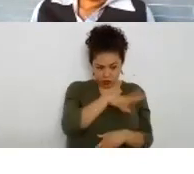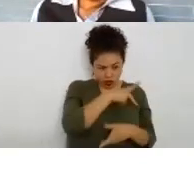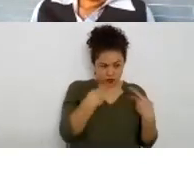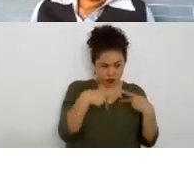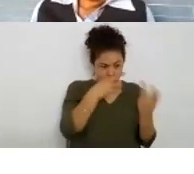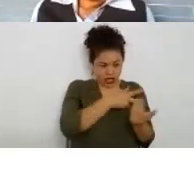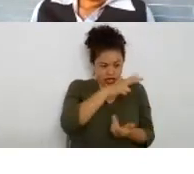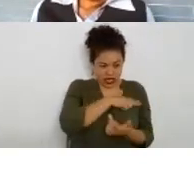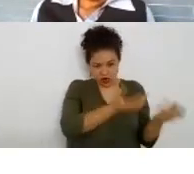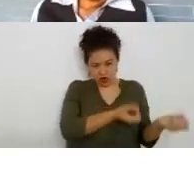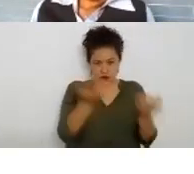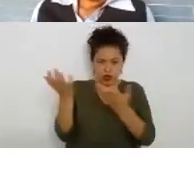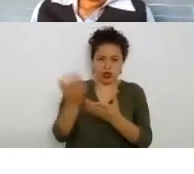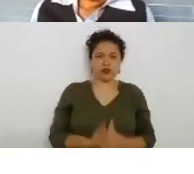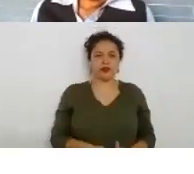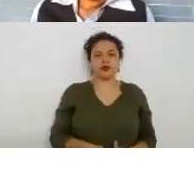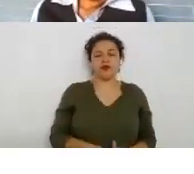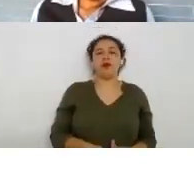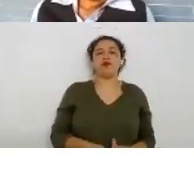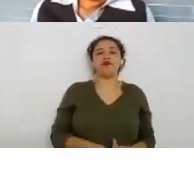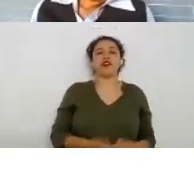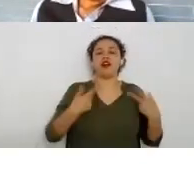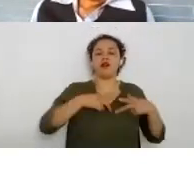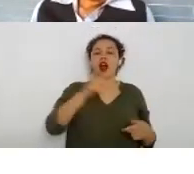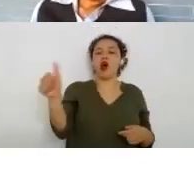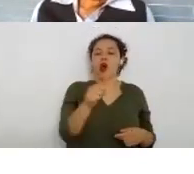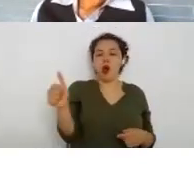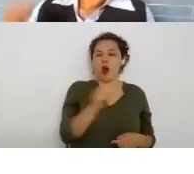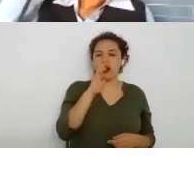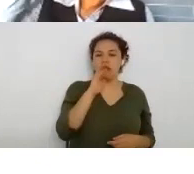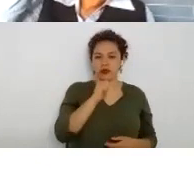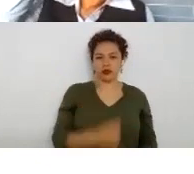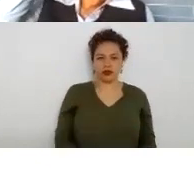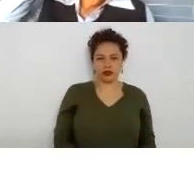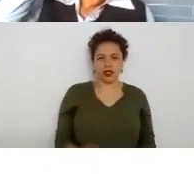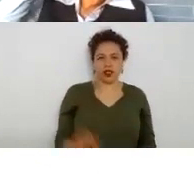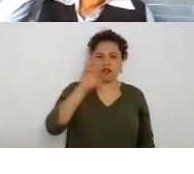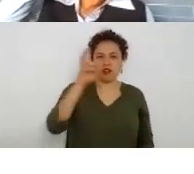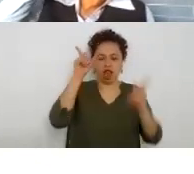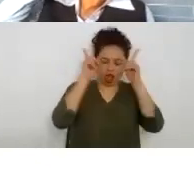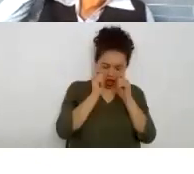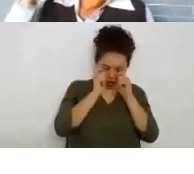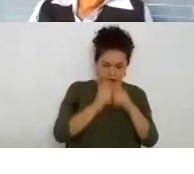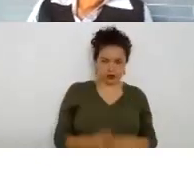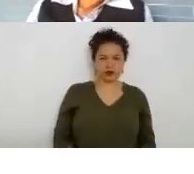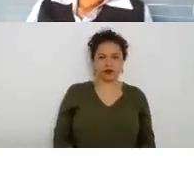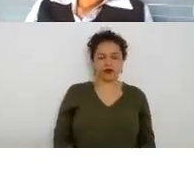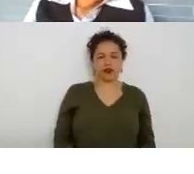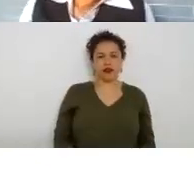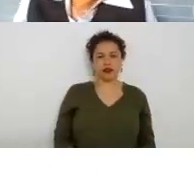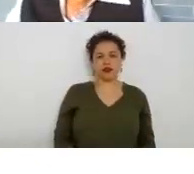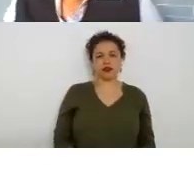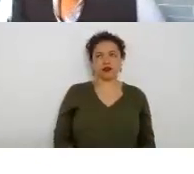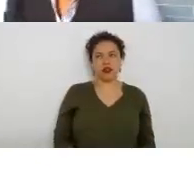caso ustedes creen que yo no podría desplazar a la víctima? Si está inconsciente. Si está inconsciente,